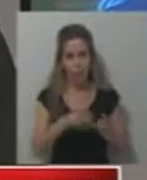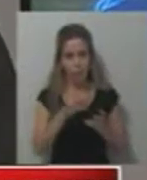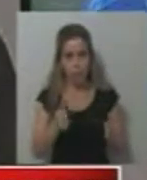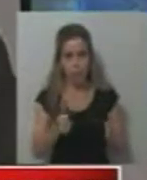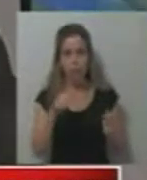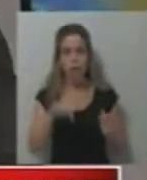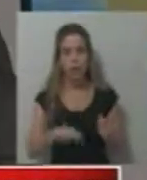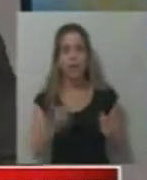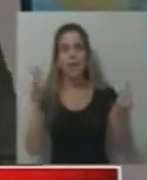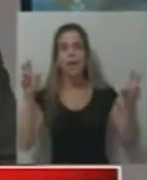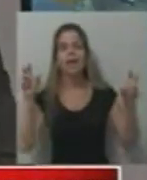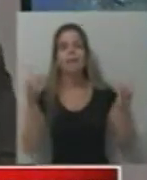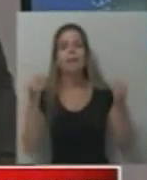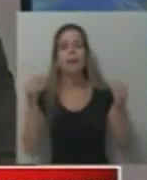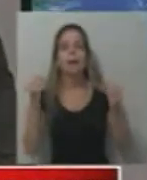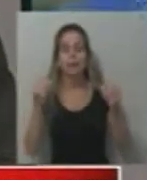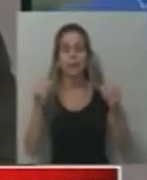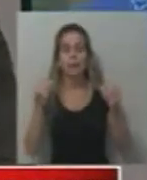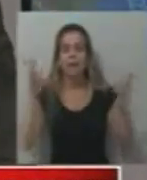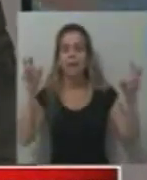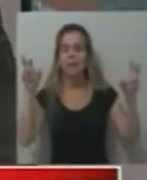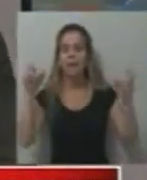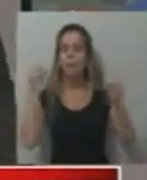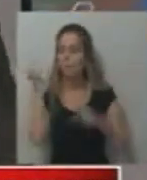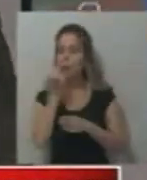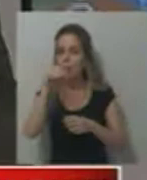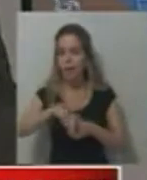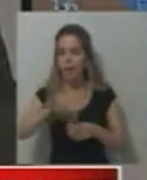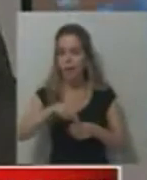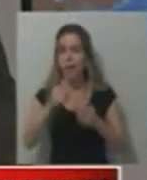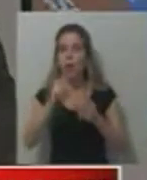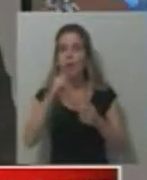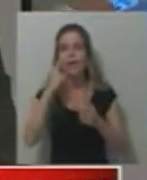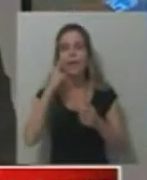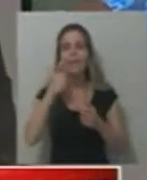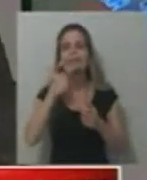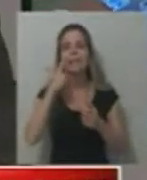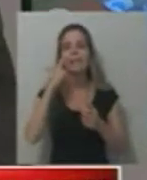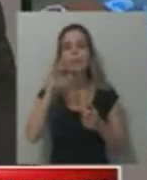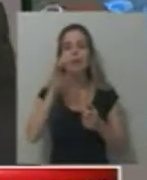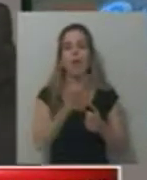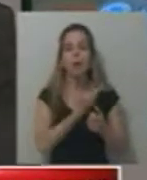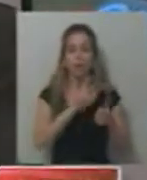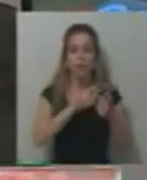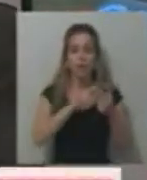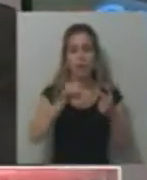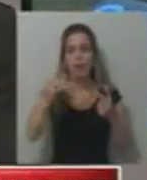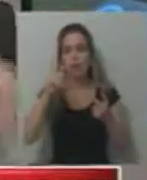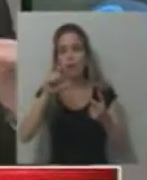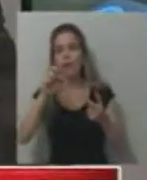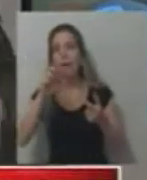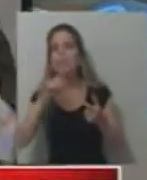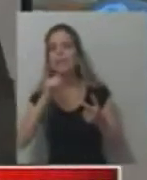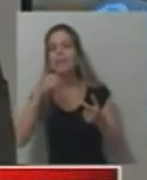tema fuga de reserva. Los temas que tiene que resolver hoy ya Kicillof y Capitanich, porque al parecer Capitanich va a ser un jefe de gabinete,